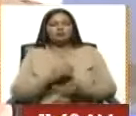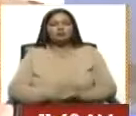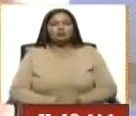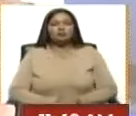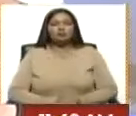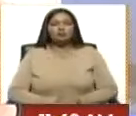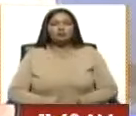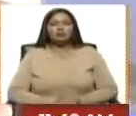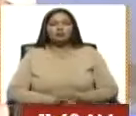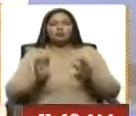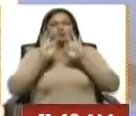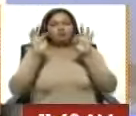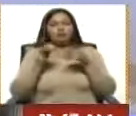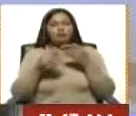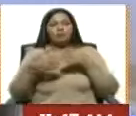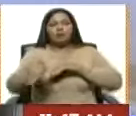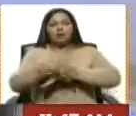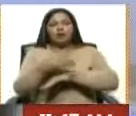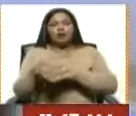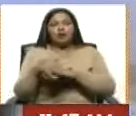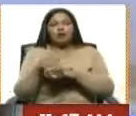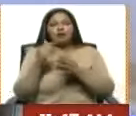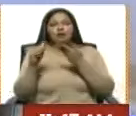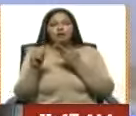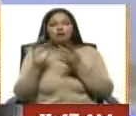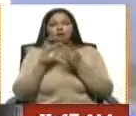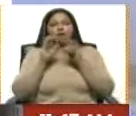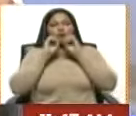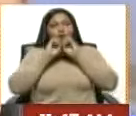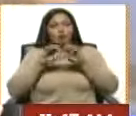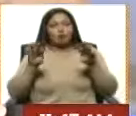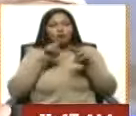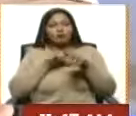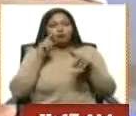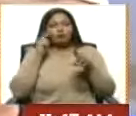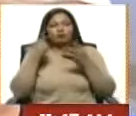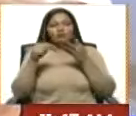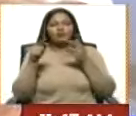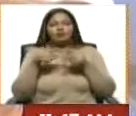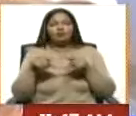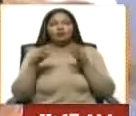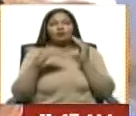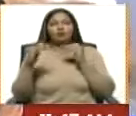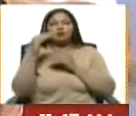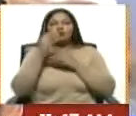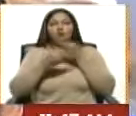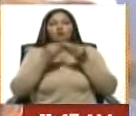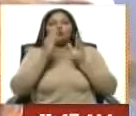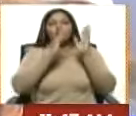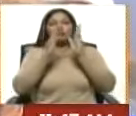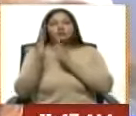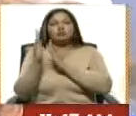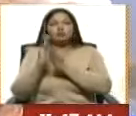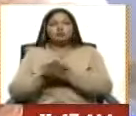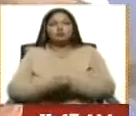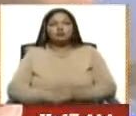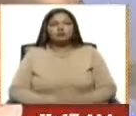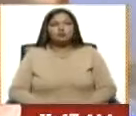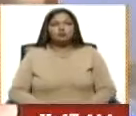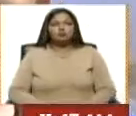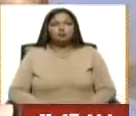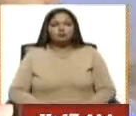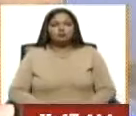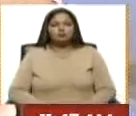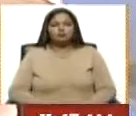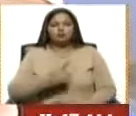esa metodología de calles, redes, medios, paredes y boca a boca, hay otro eslabón, que es cómo organizarnos, ¿no? Cómo organizarnos. Y el